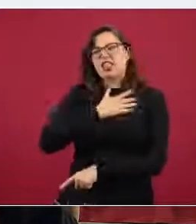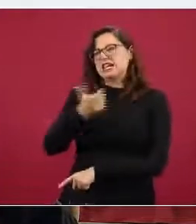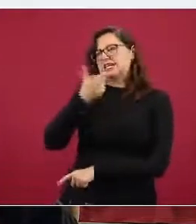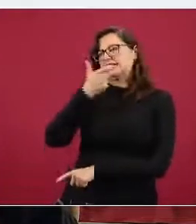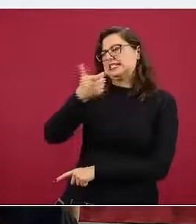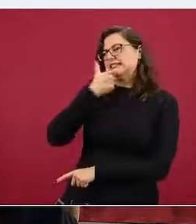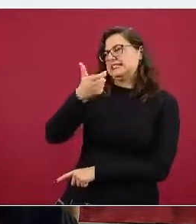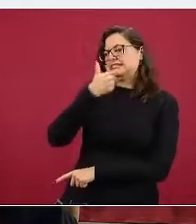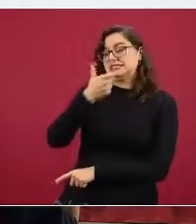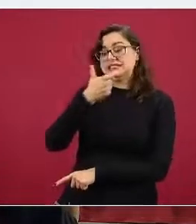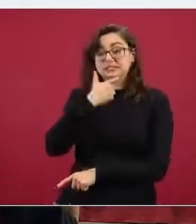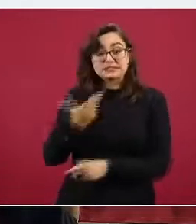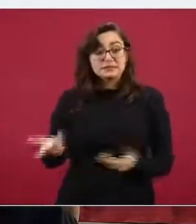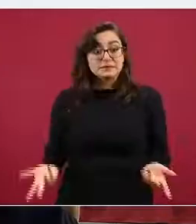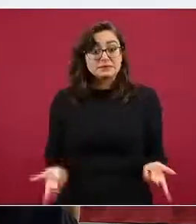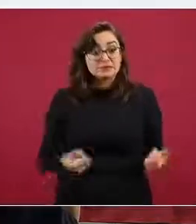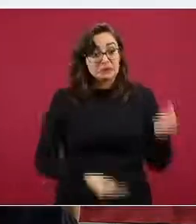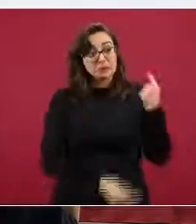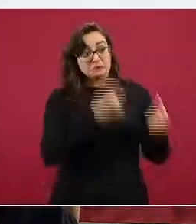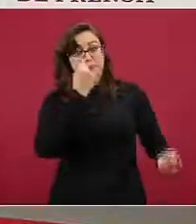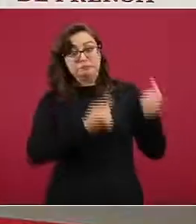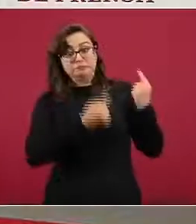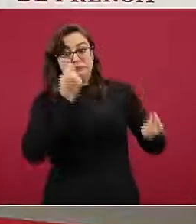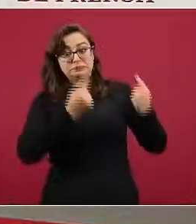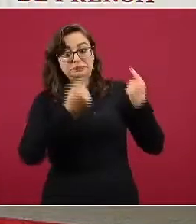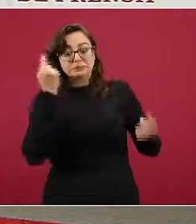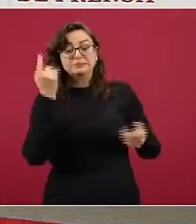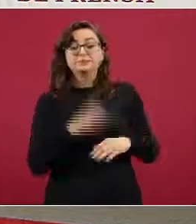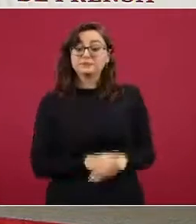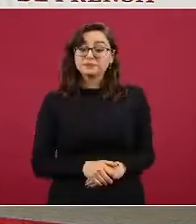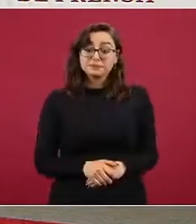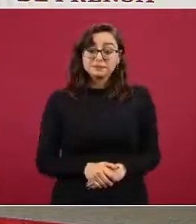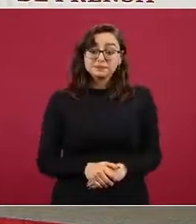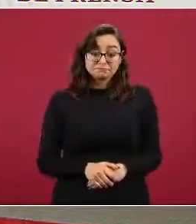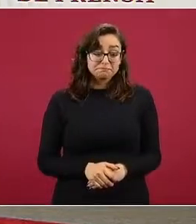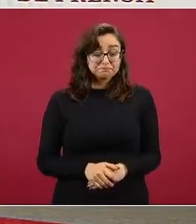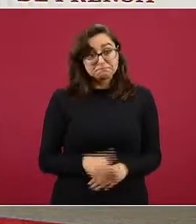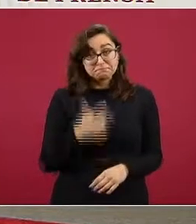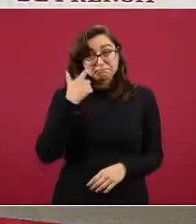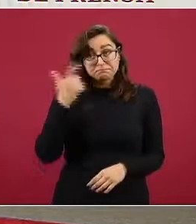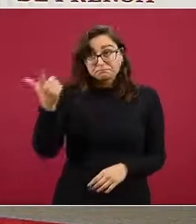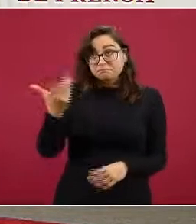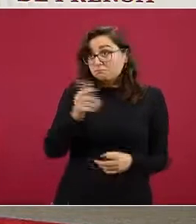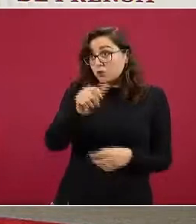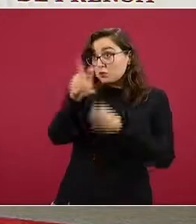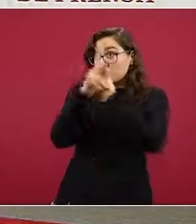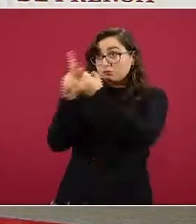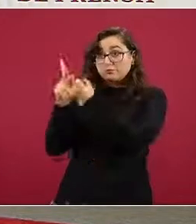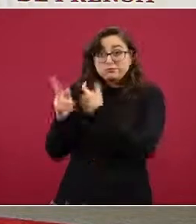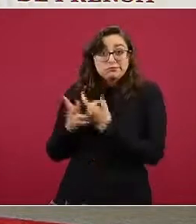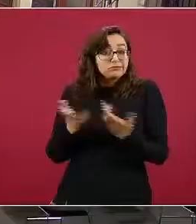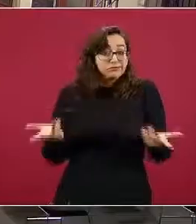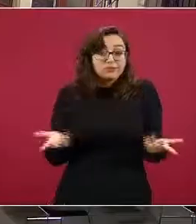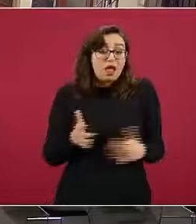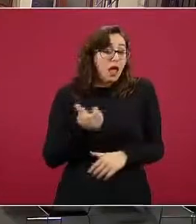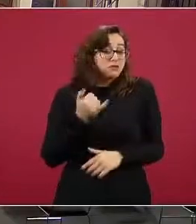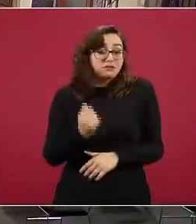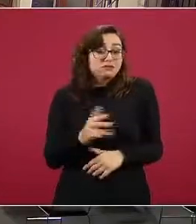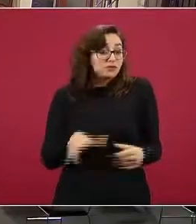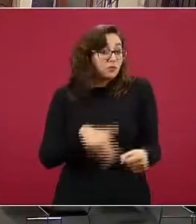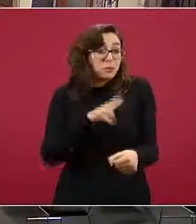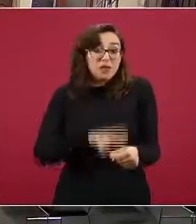Gatell. Ocurre, así funciona la epidemiología, así funciona la epidemia, puede tener esta